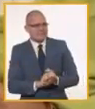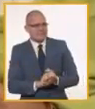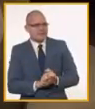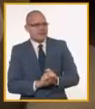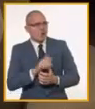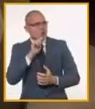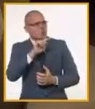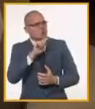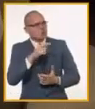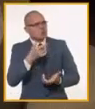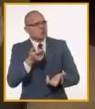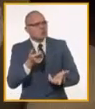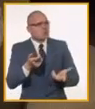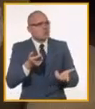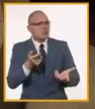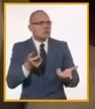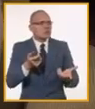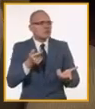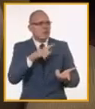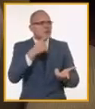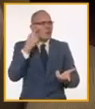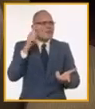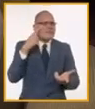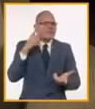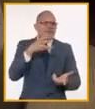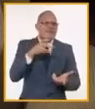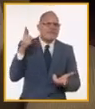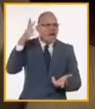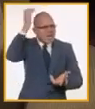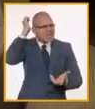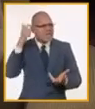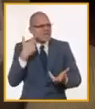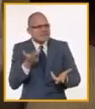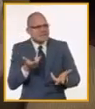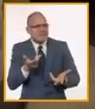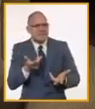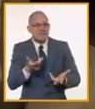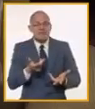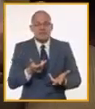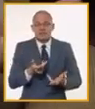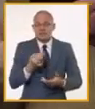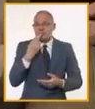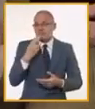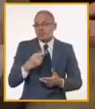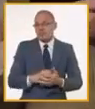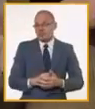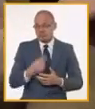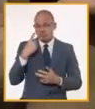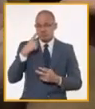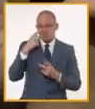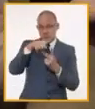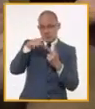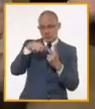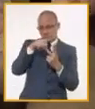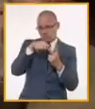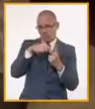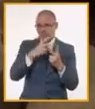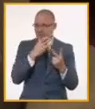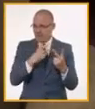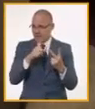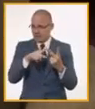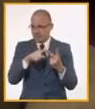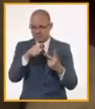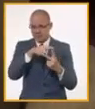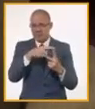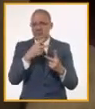Bueno, los dos me han ayudado, tengo que decirlo. Porque mira, volviendo atrás con la organización del segundo frente de la